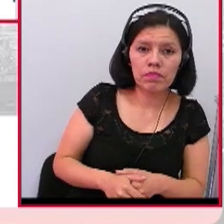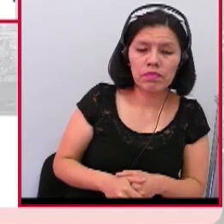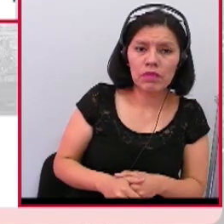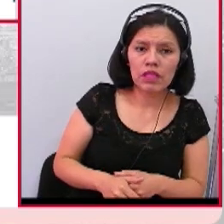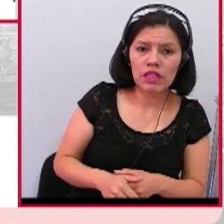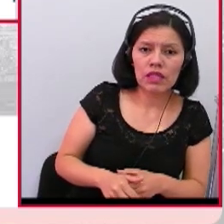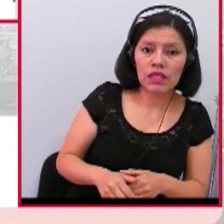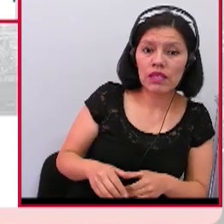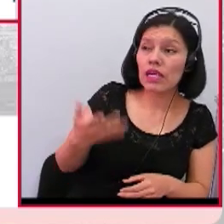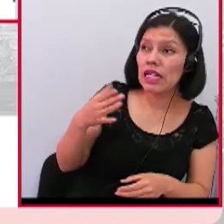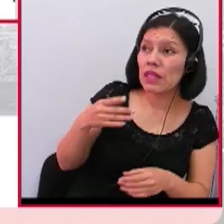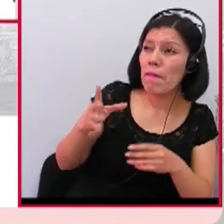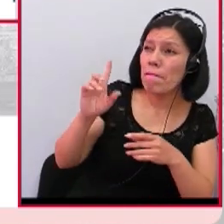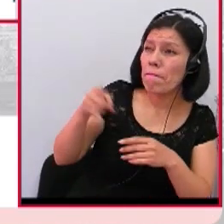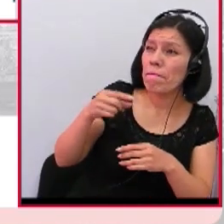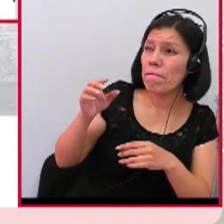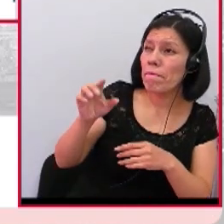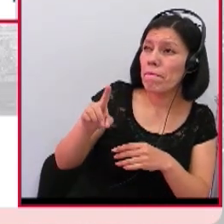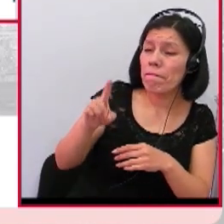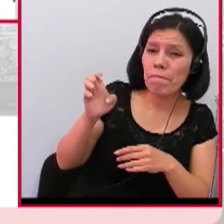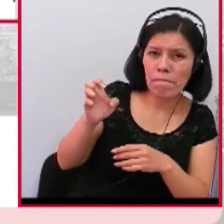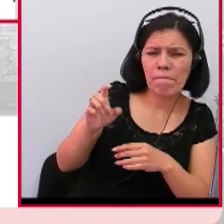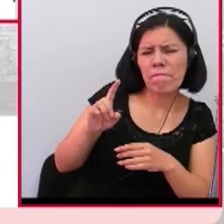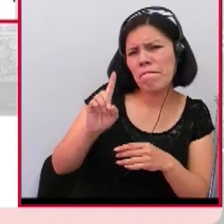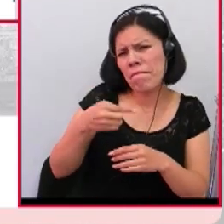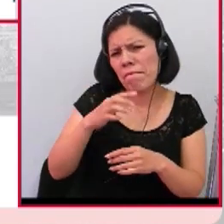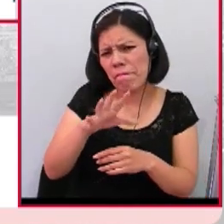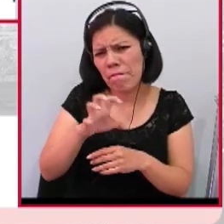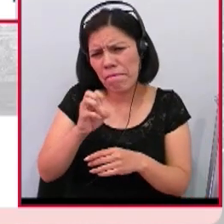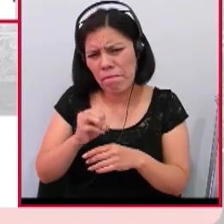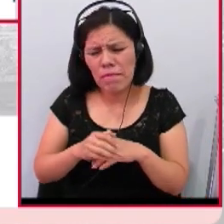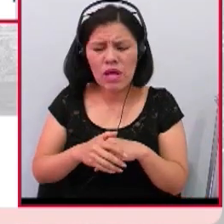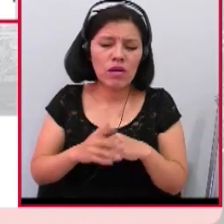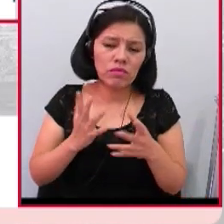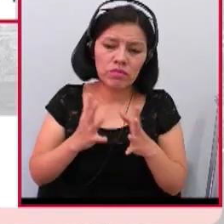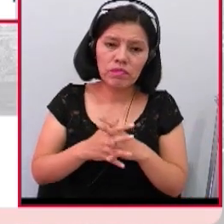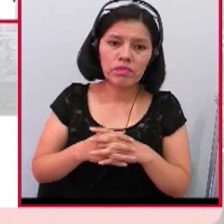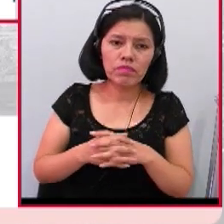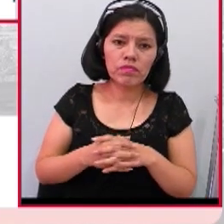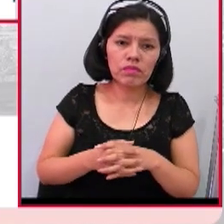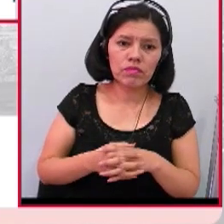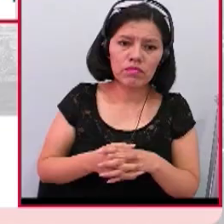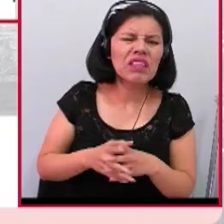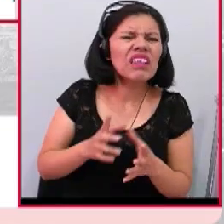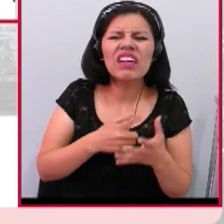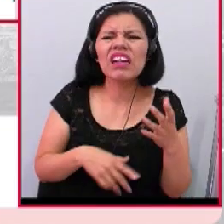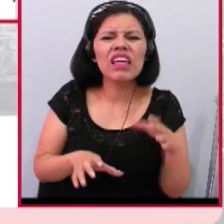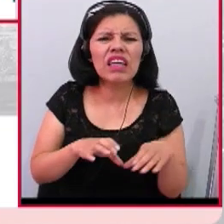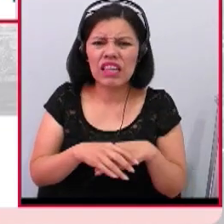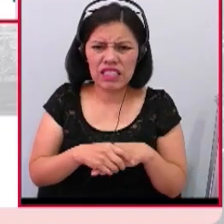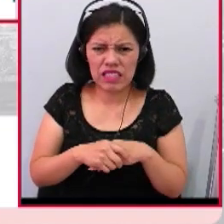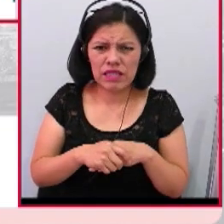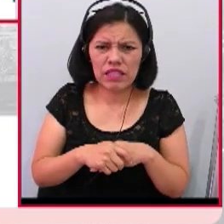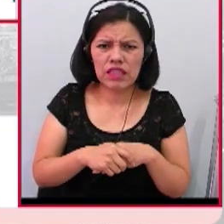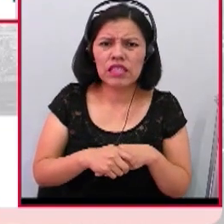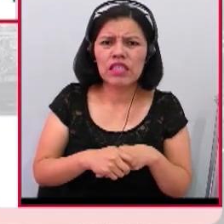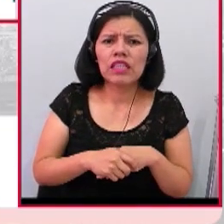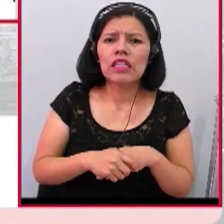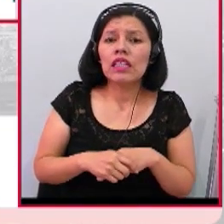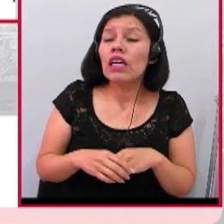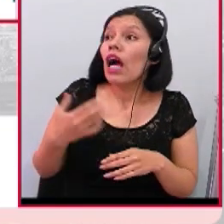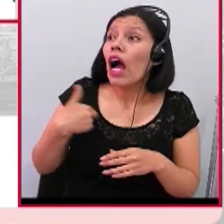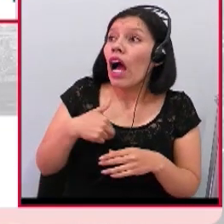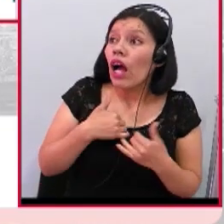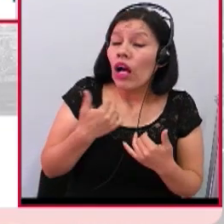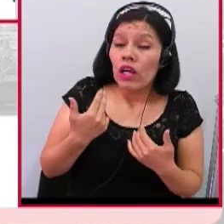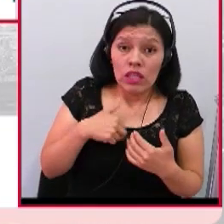1100, 1050, por el proceso de transferencia, básicamente. ¿Y qué hacemos? No, ahora cargamos una cantidad de